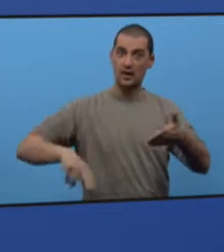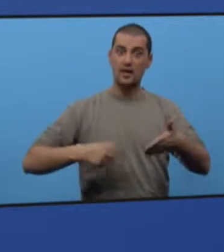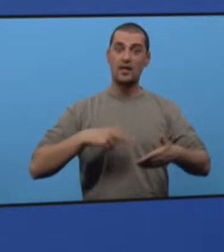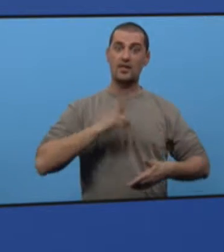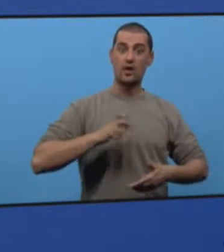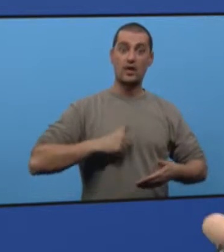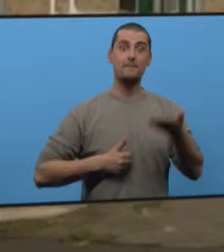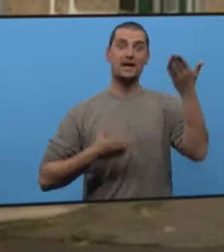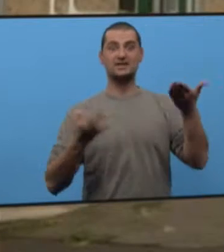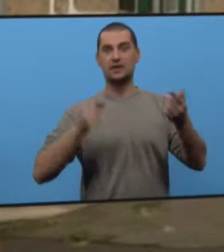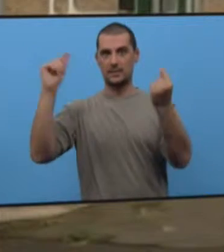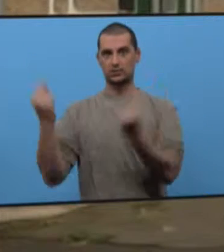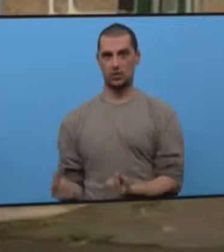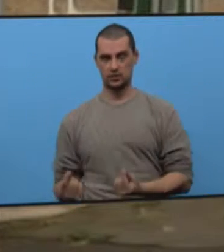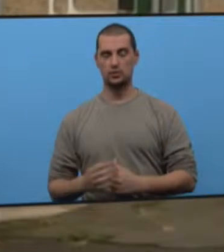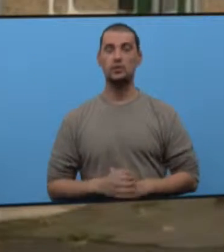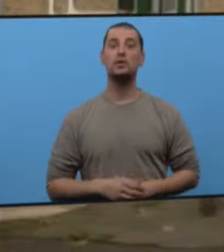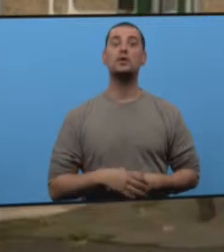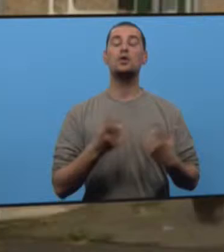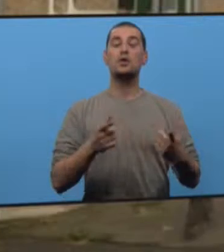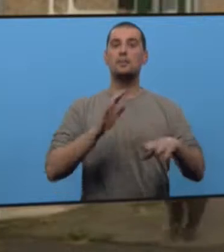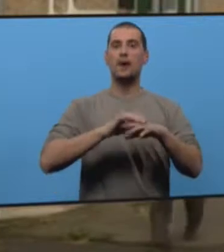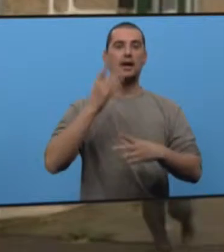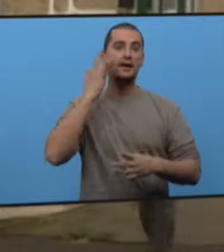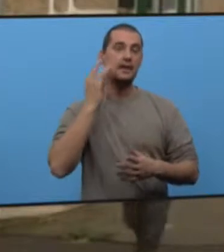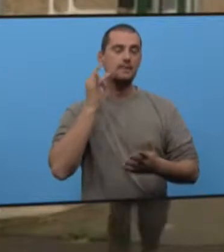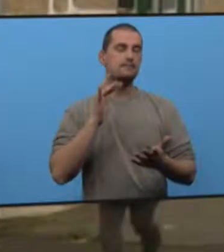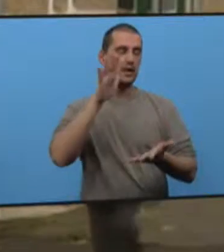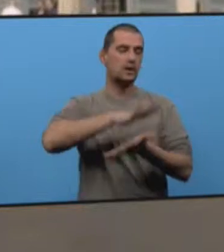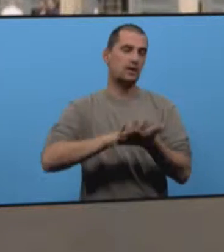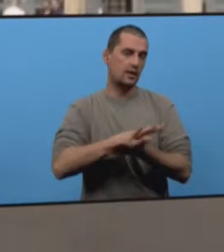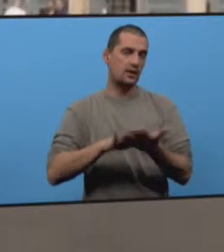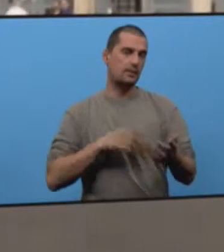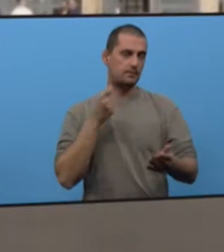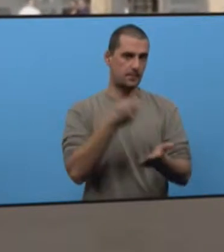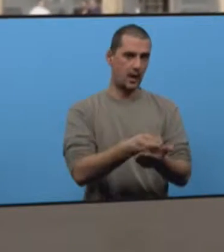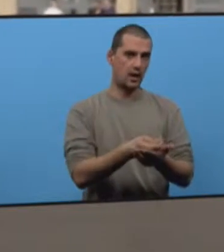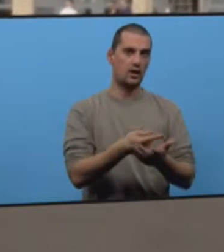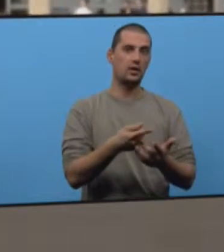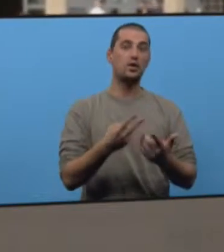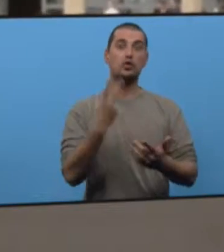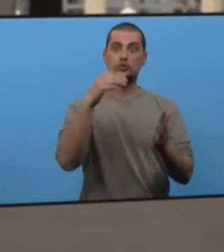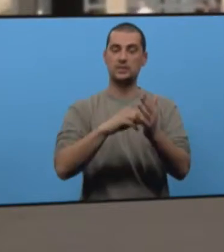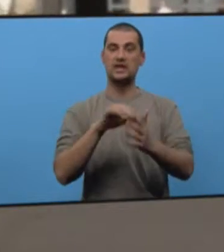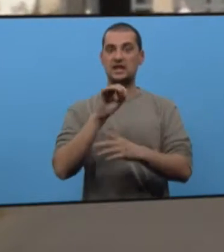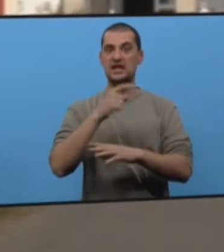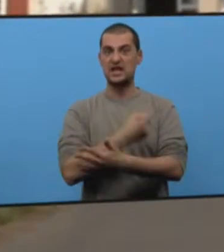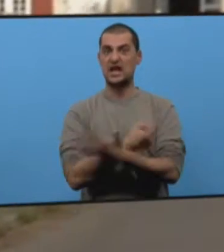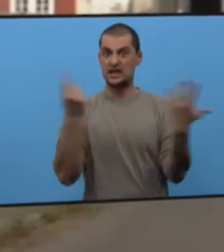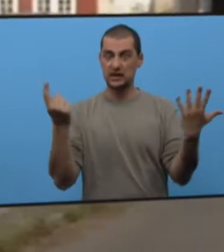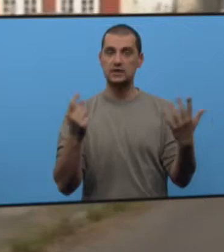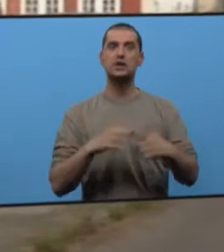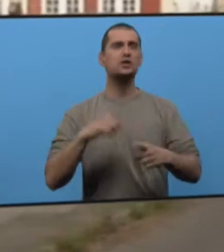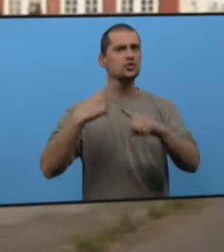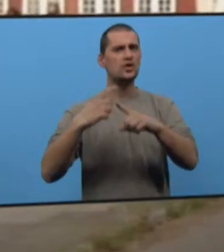débeda que orzamento. Para rematar a liquidación do traspaso dos centros hospitalarios no 2016, a Xunta aínda ten